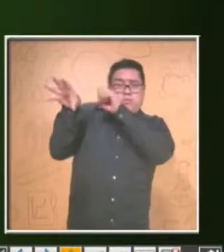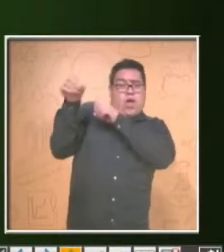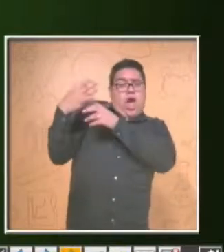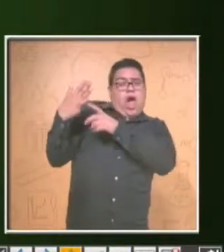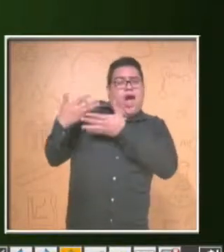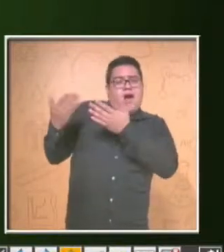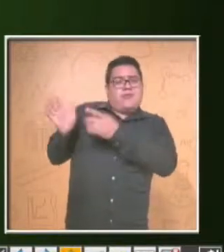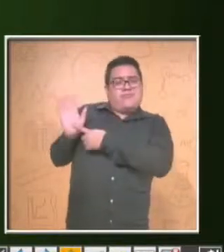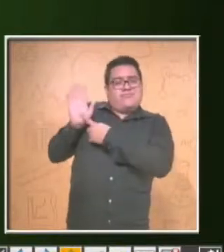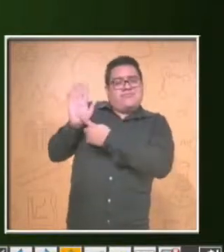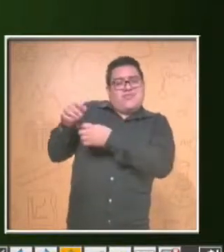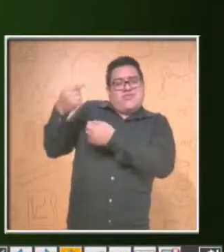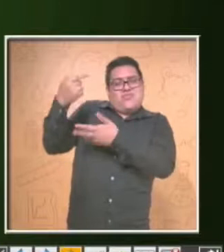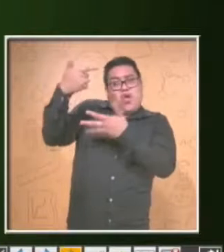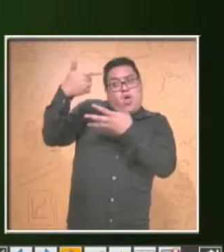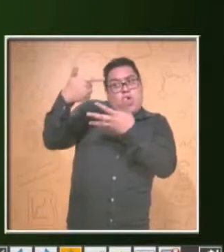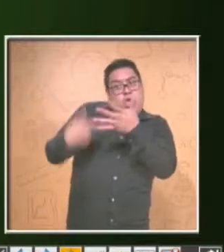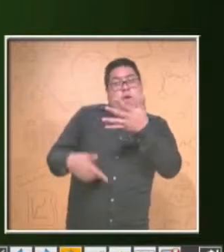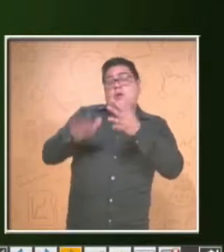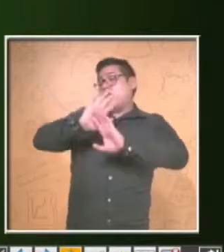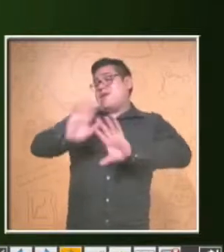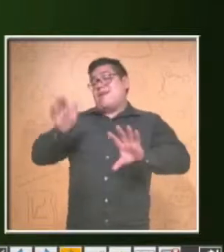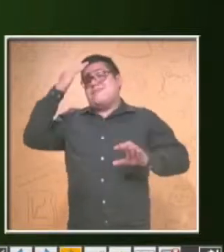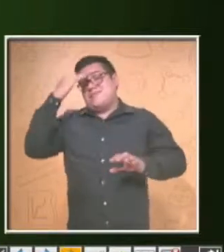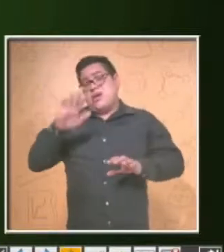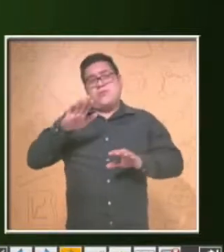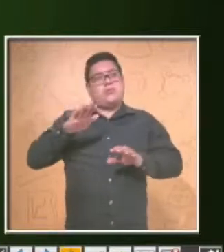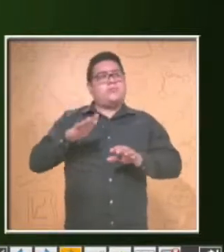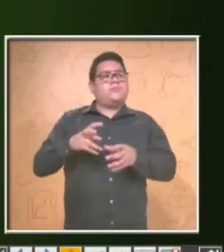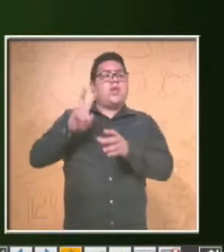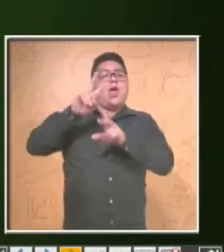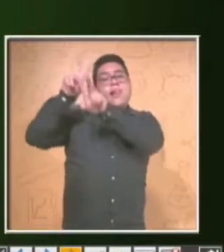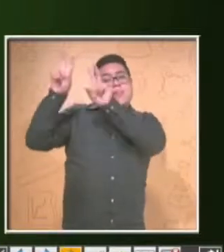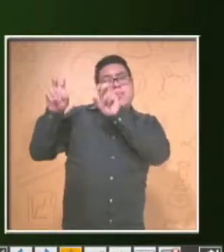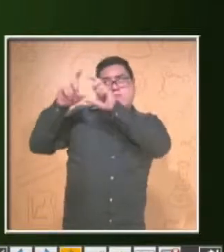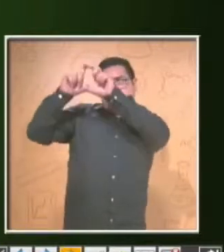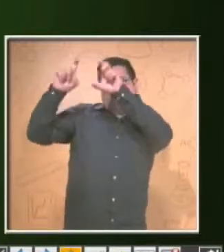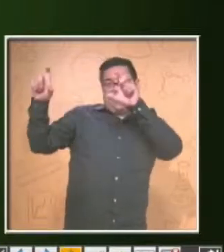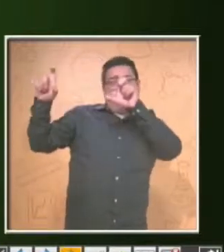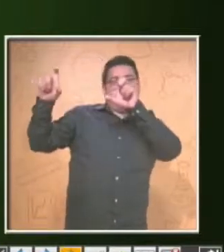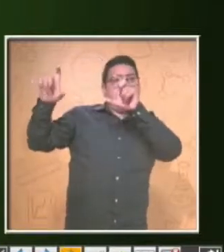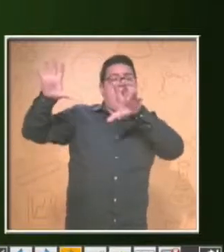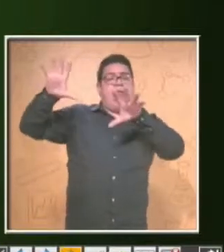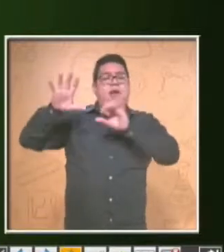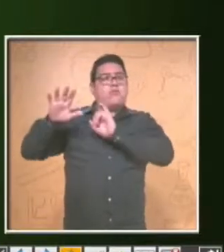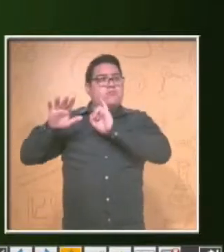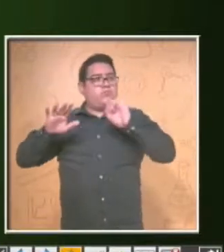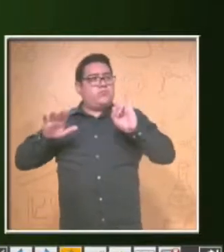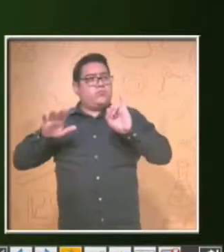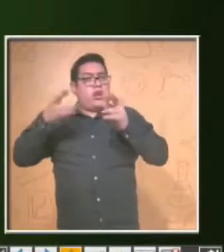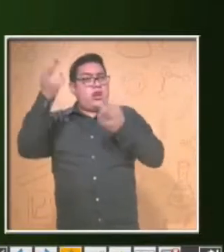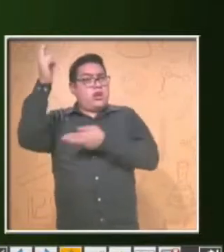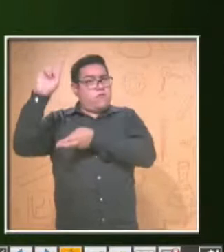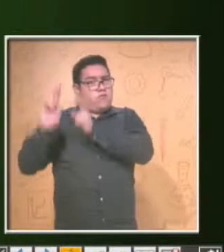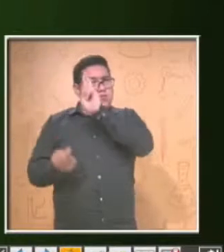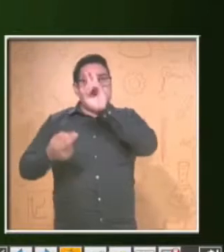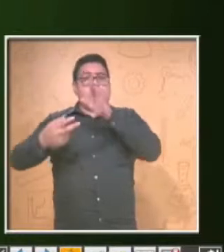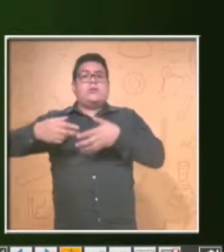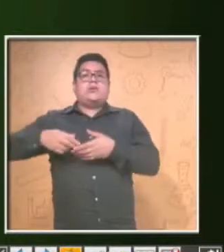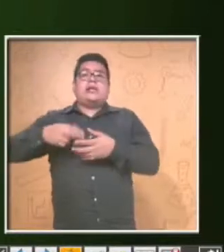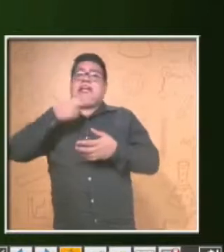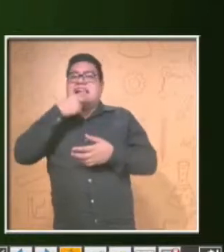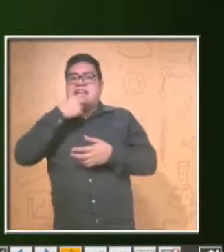te presento todo el conocimiento. Aquí está el contenido. Hay del lado izquierdo de la tabla la Revolución Inglesa y